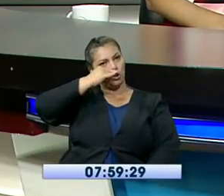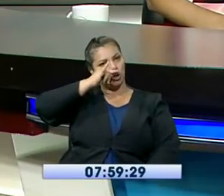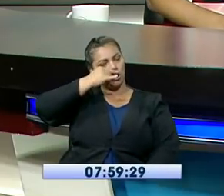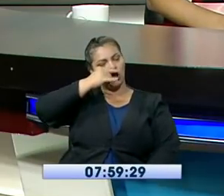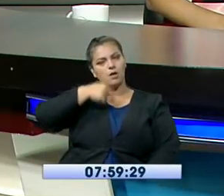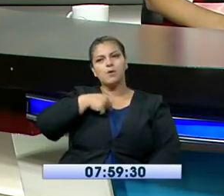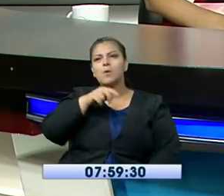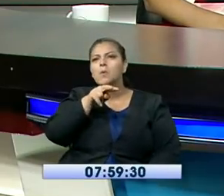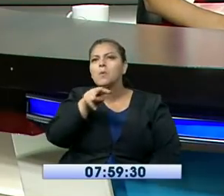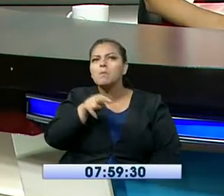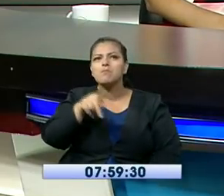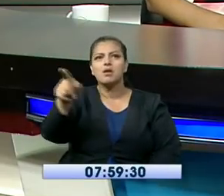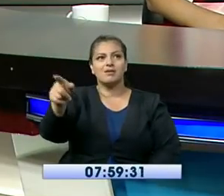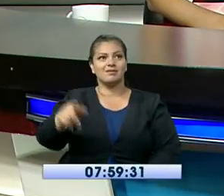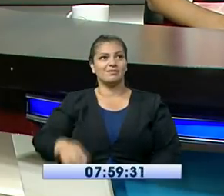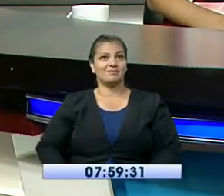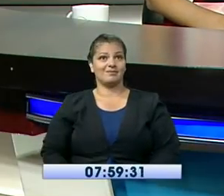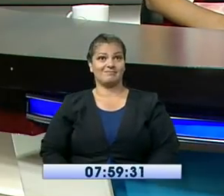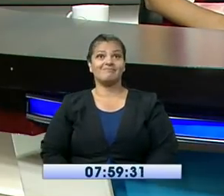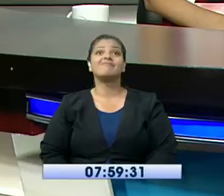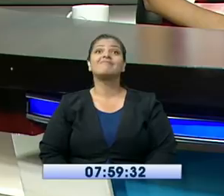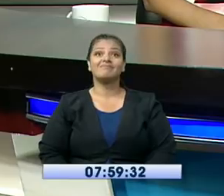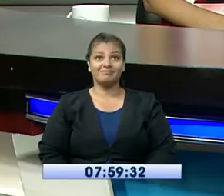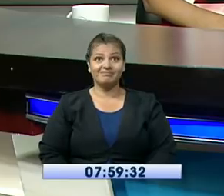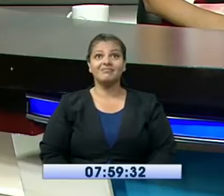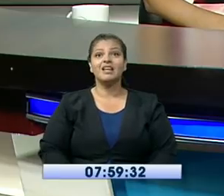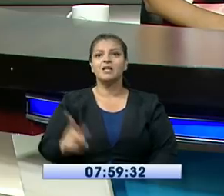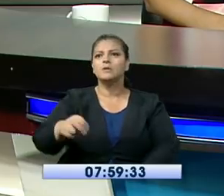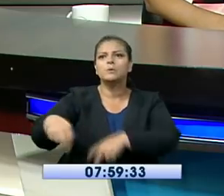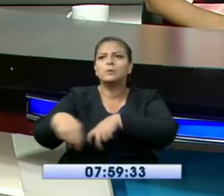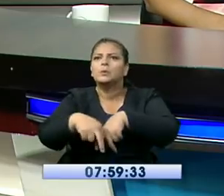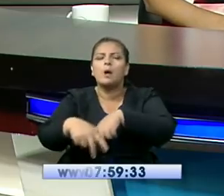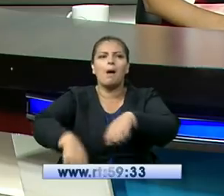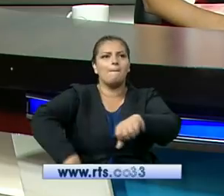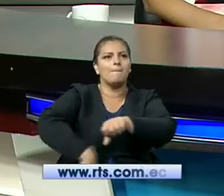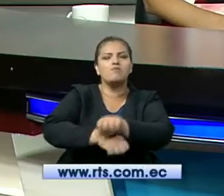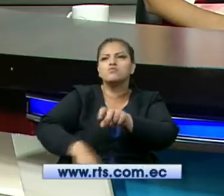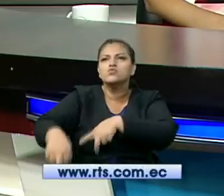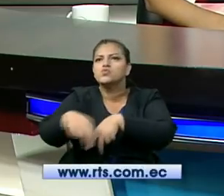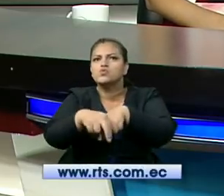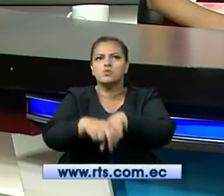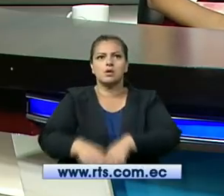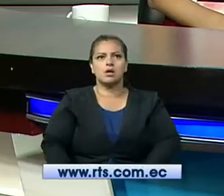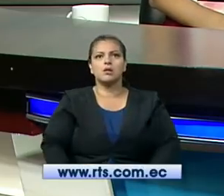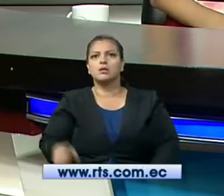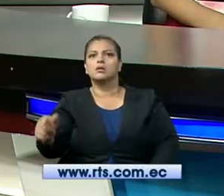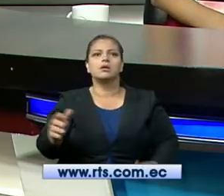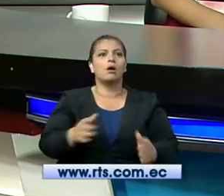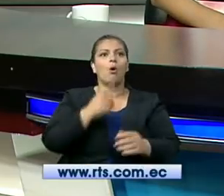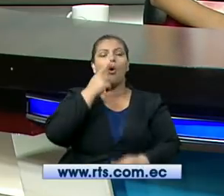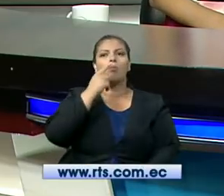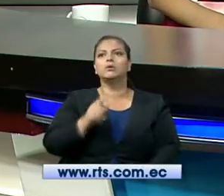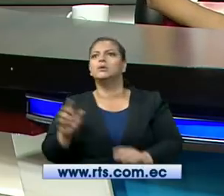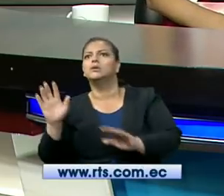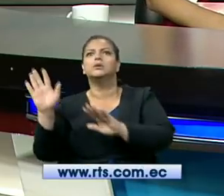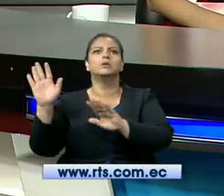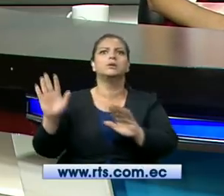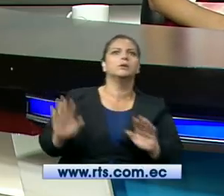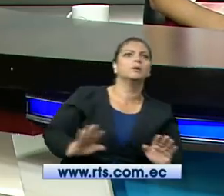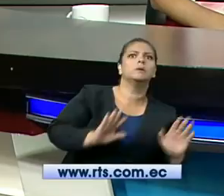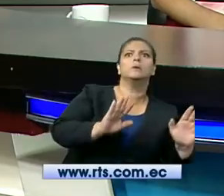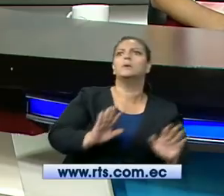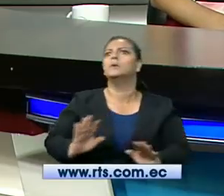el chanfle muñoz de 6 de a 5 días 6 al 7 saben por qué porque sabían que tenía un chut